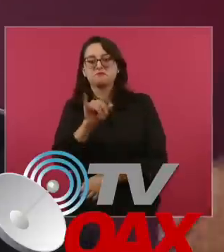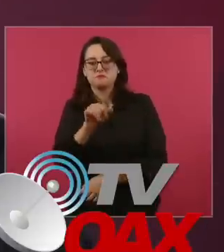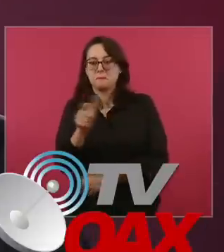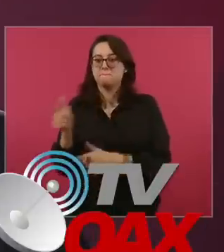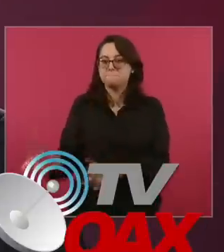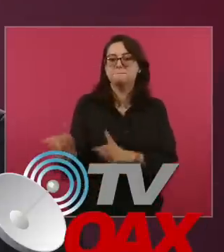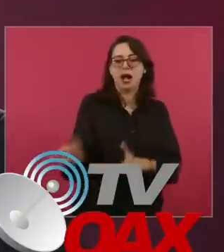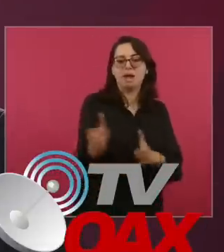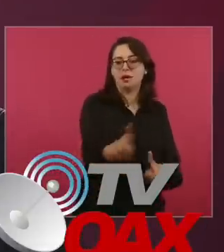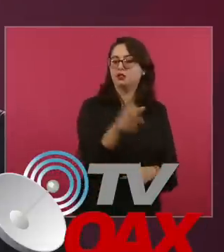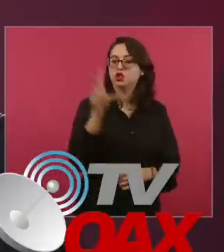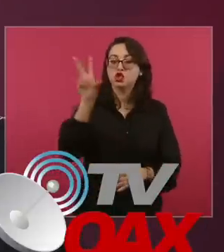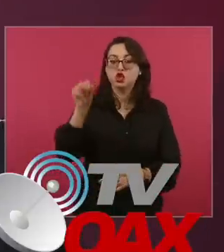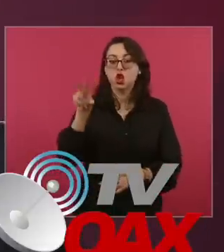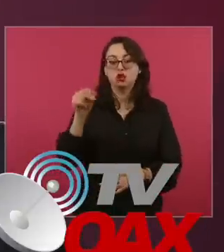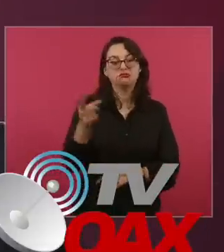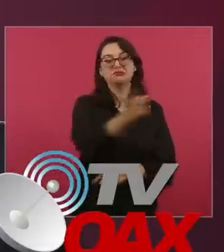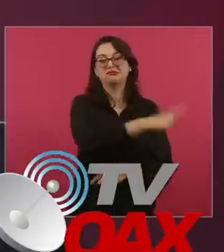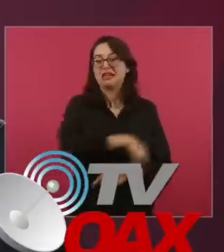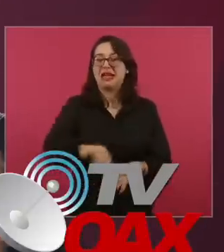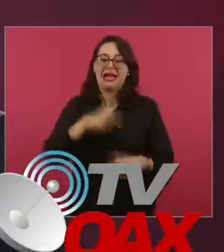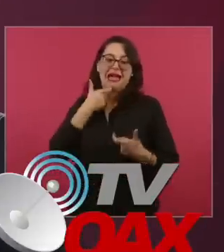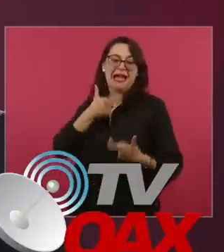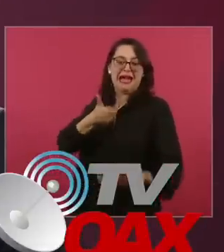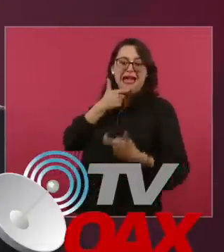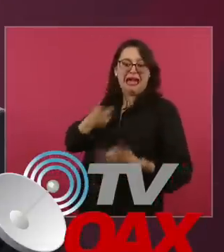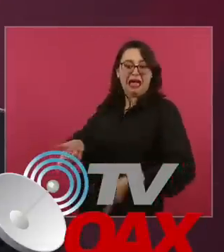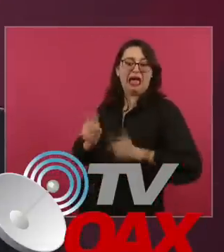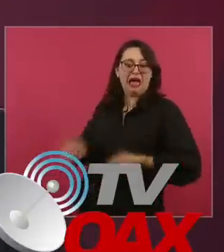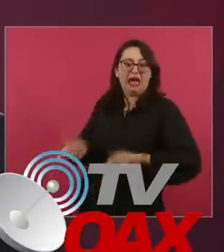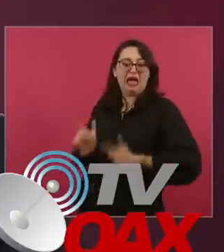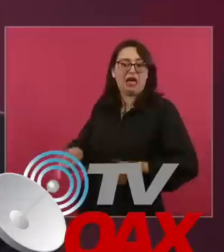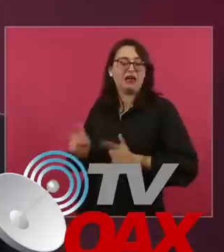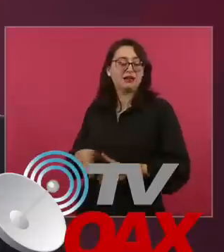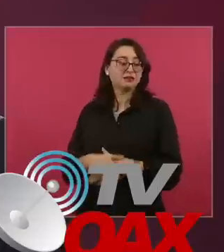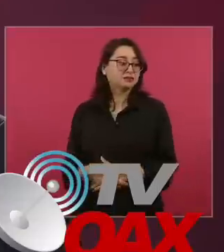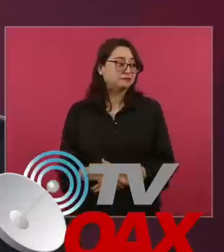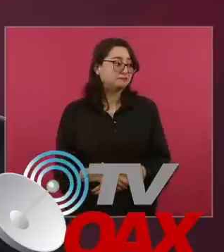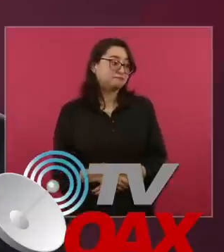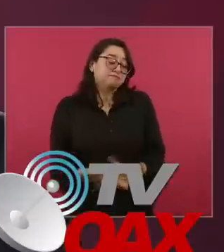la convicción de que esa es la estrategia.